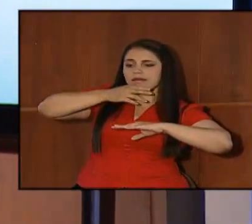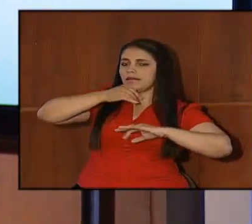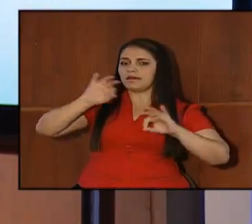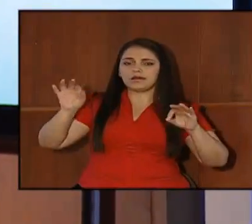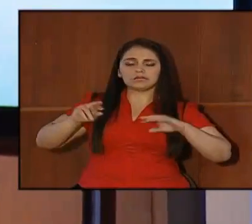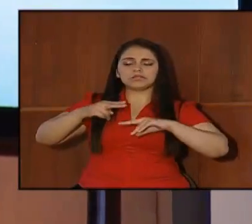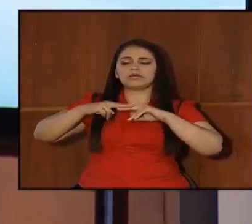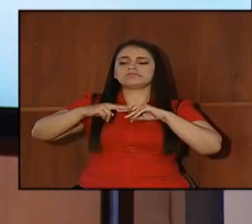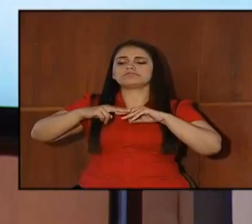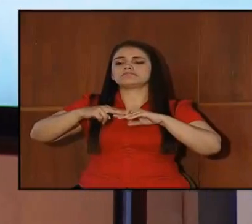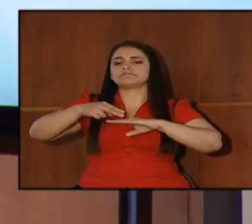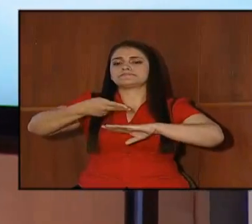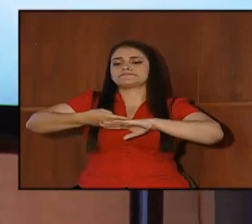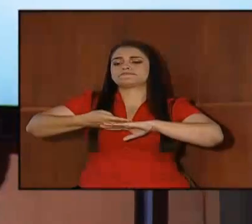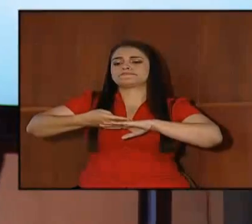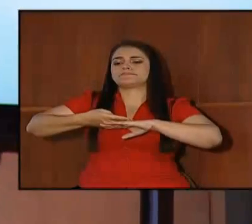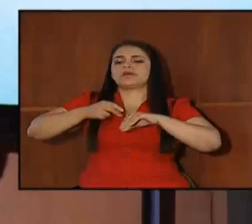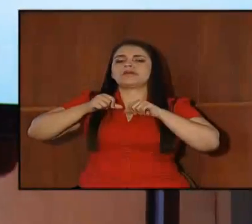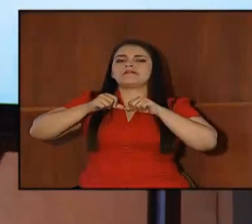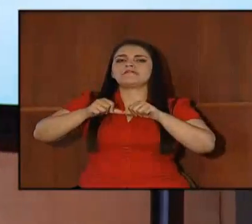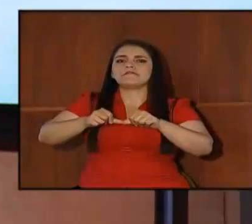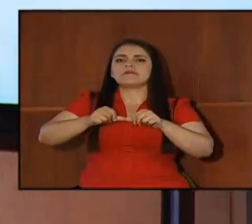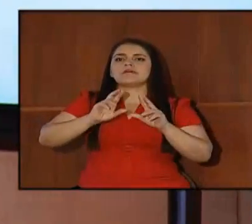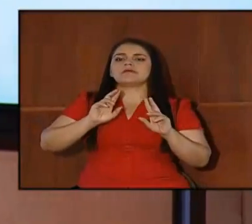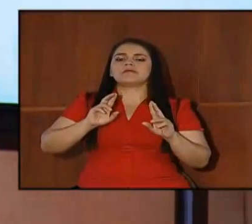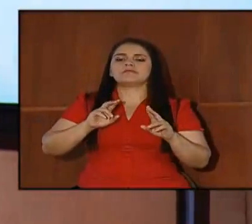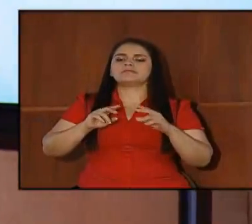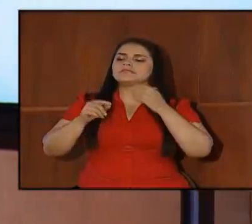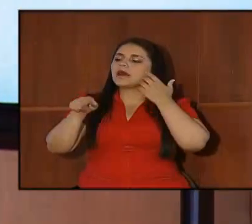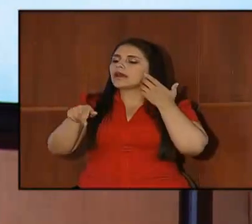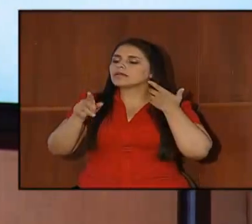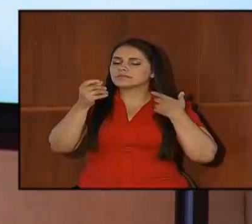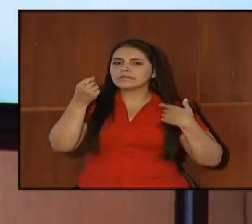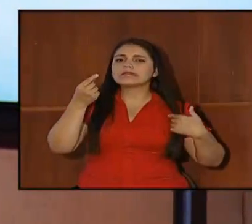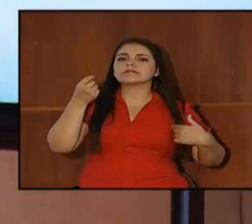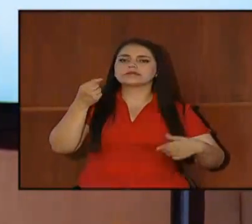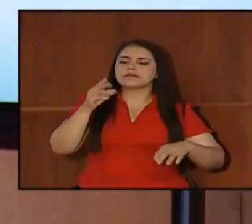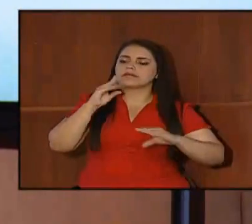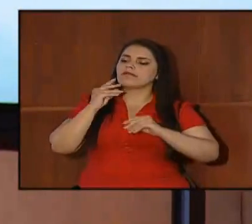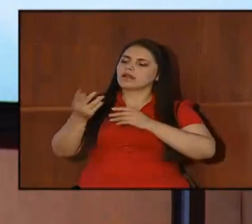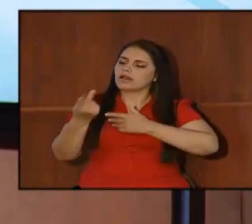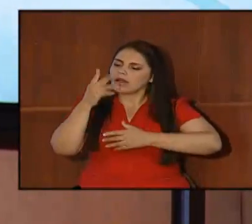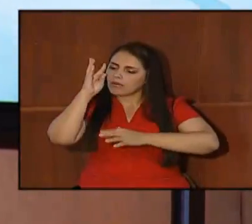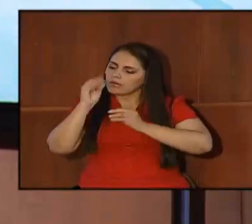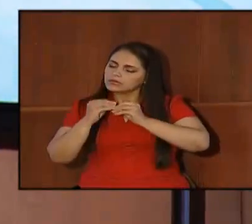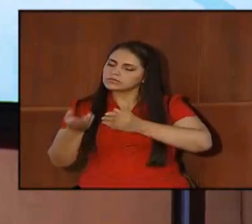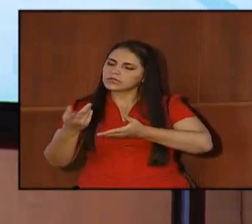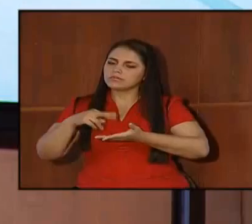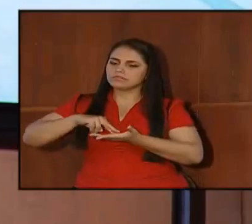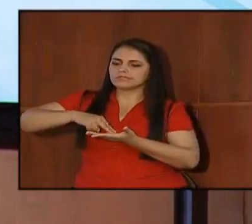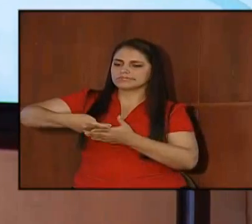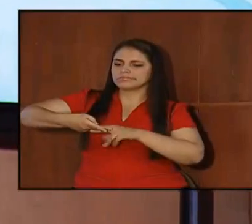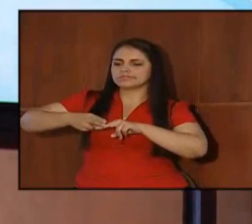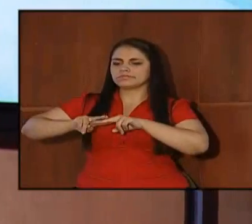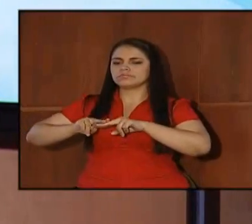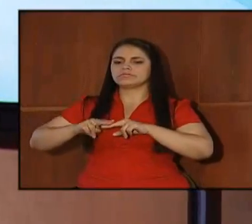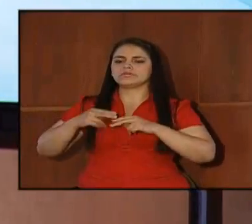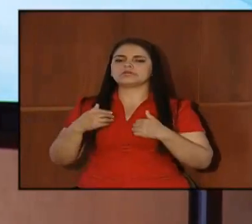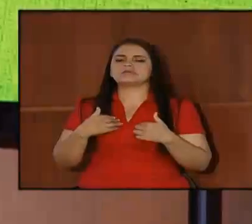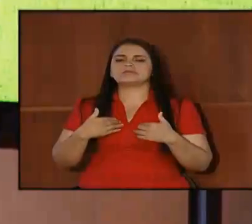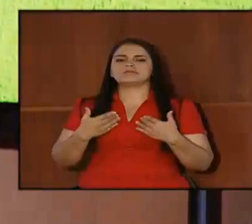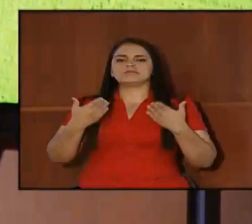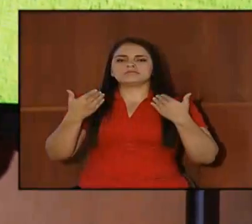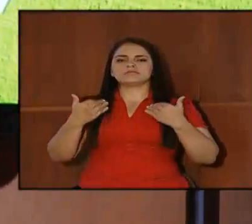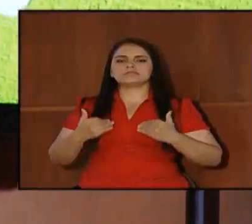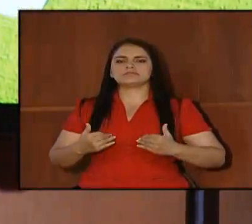paciente es consciente y me entiende y podemos hablar y podemos estar entre los dos, hay que hacer unos ejercicios respiratorios que